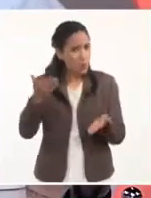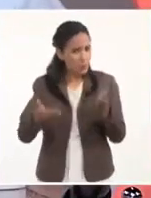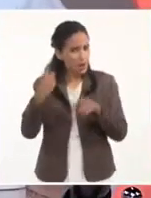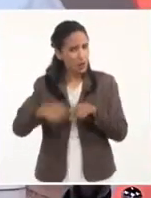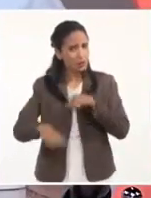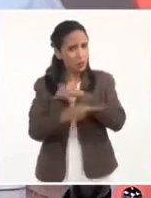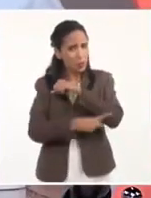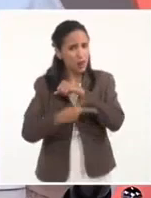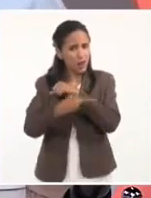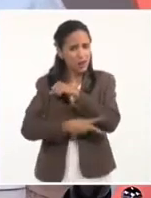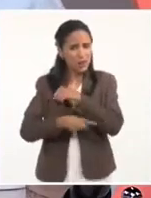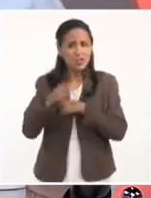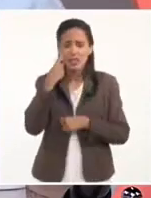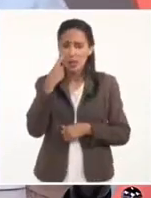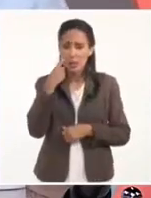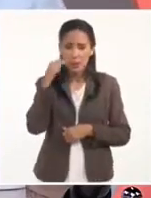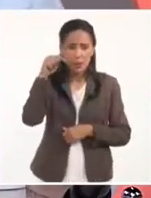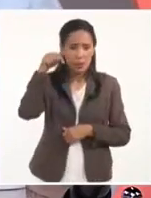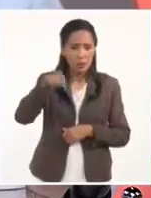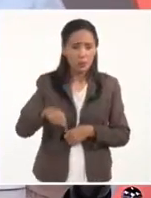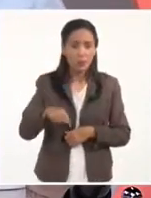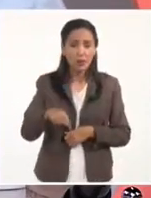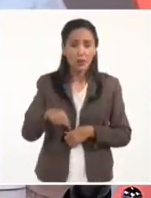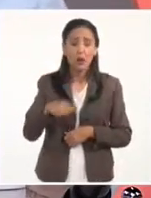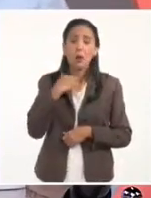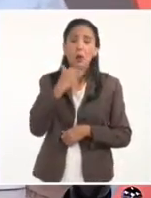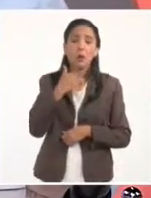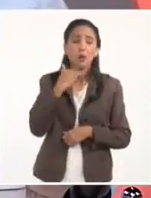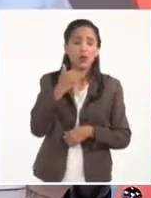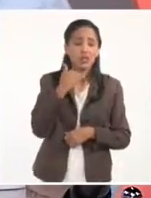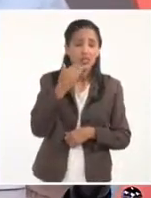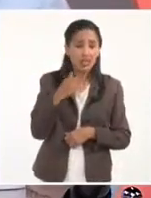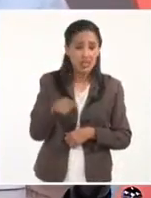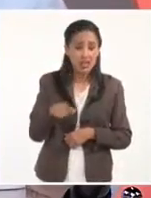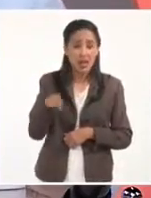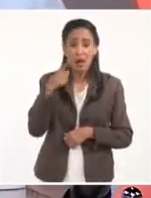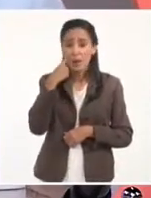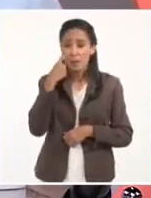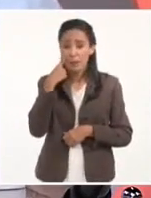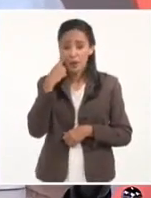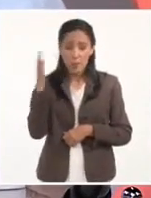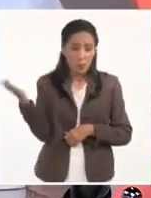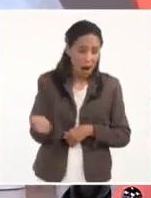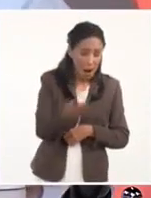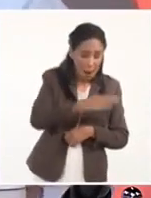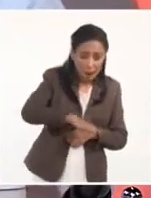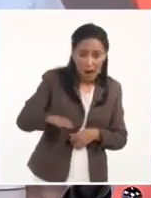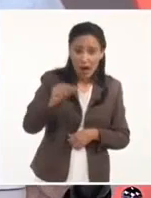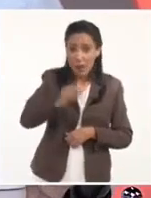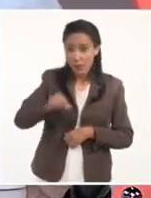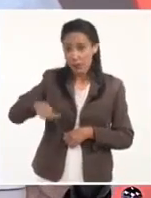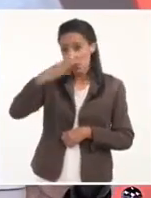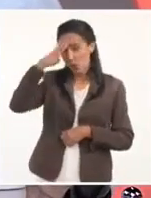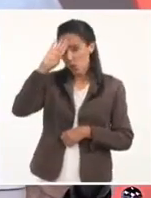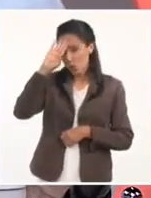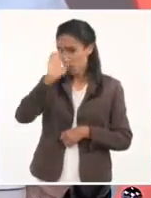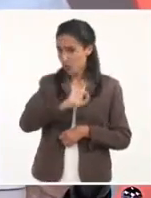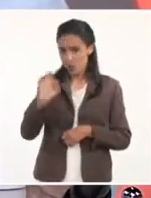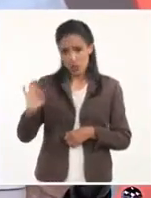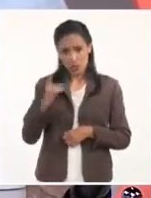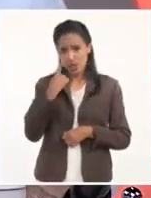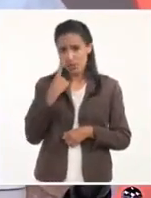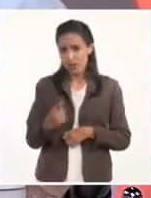policías en los caballos dando palos mangueras de agua gas lacrimógeno balas de goma sacando es un cubano se ha visto ni se va a ver y